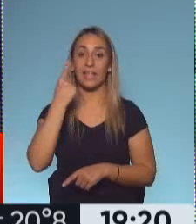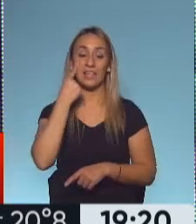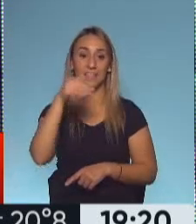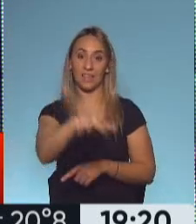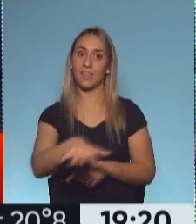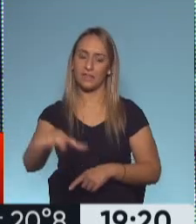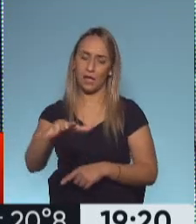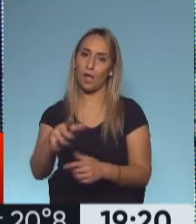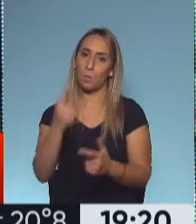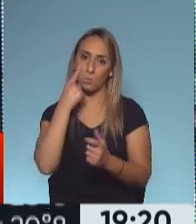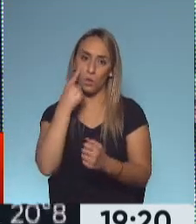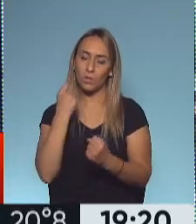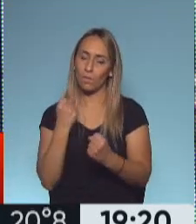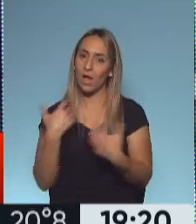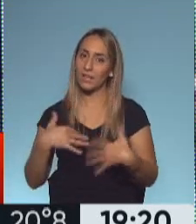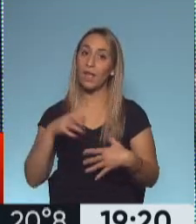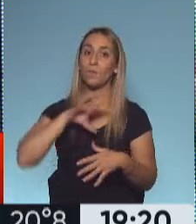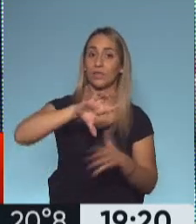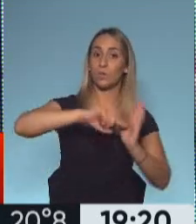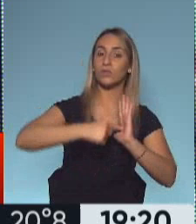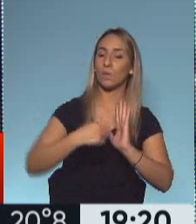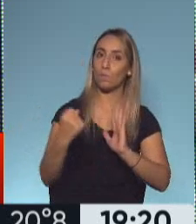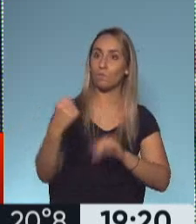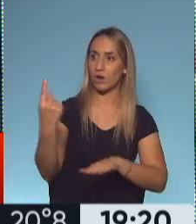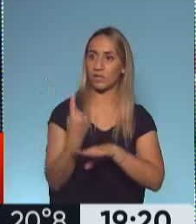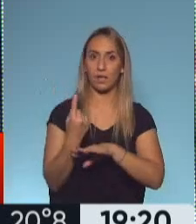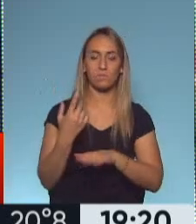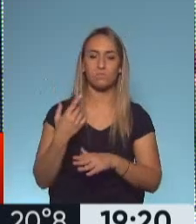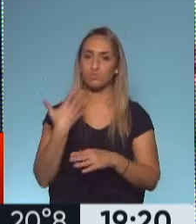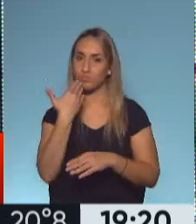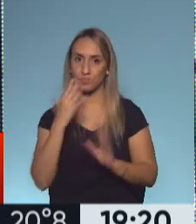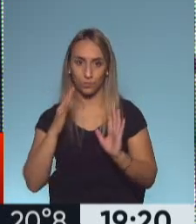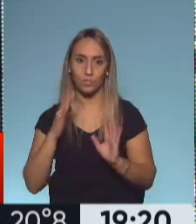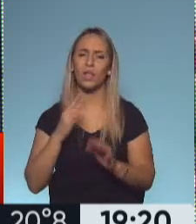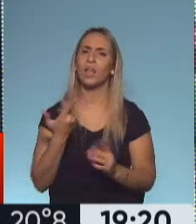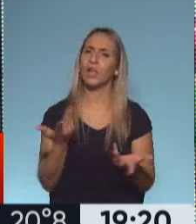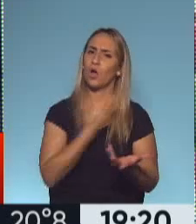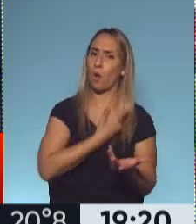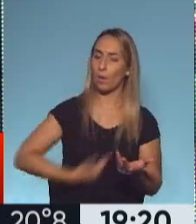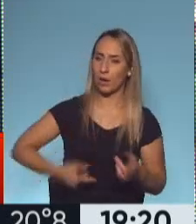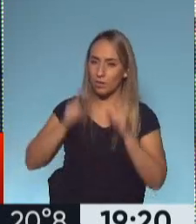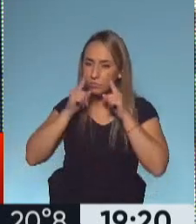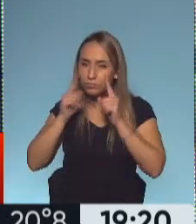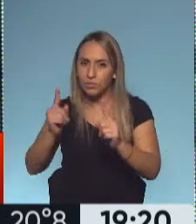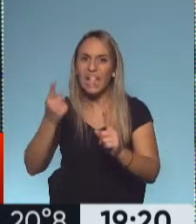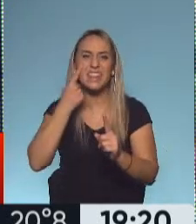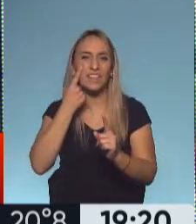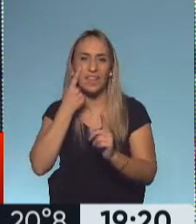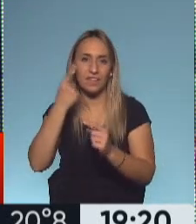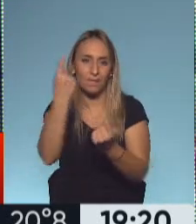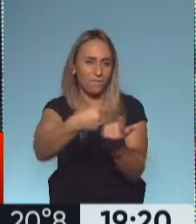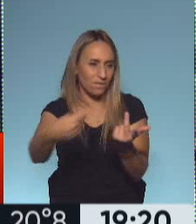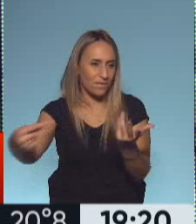municipios fuertes de la provincia de Buenos Aires. Así que será un tema. Es decir, el gobernador escuchó por parte de los intendentes la necesidad del